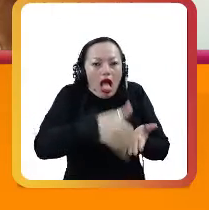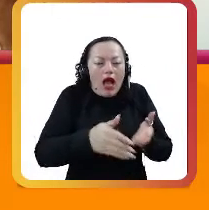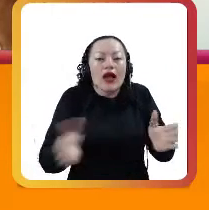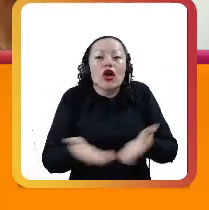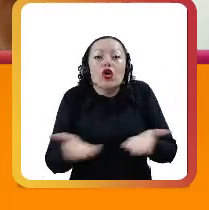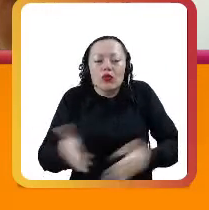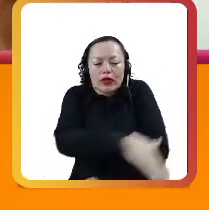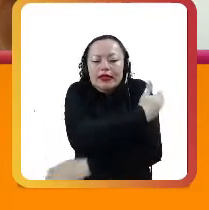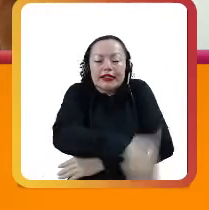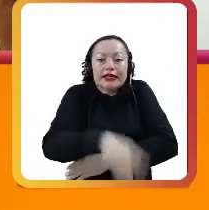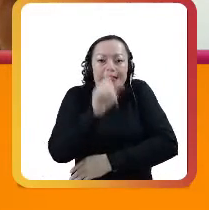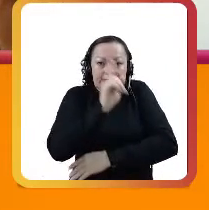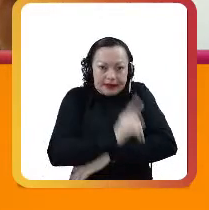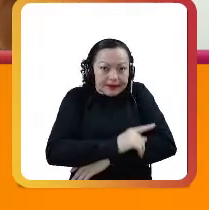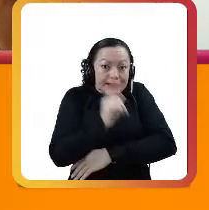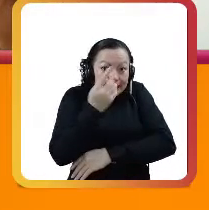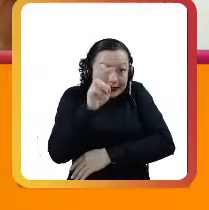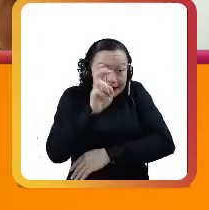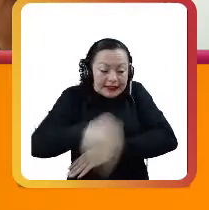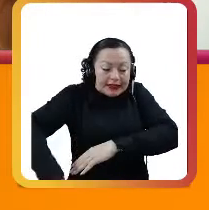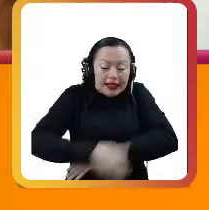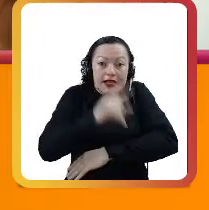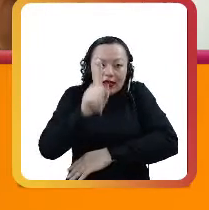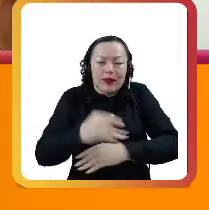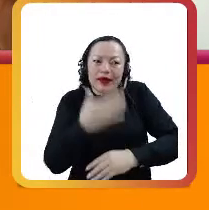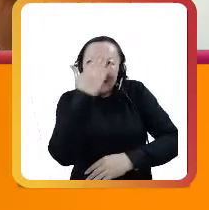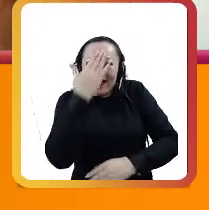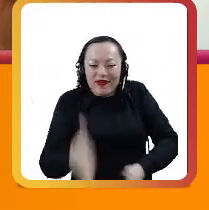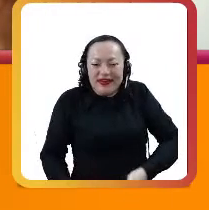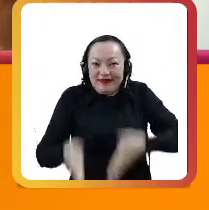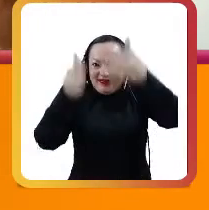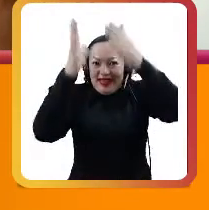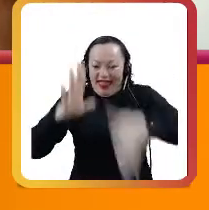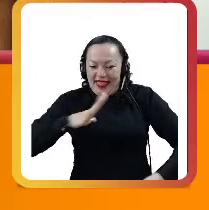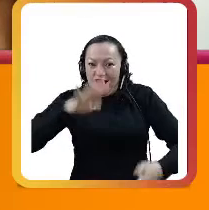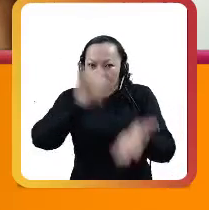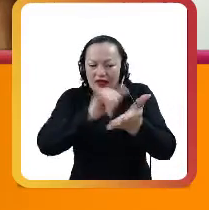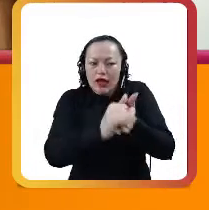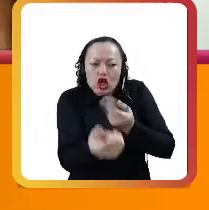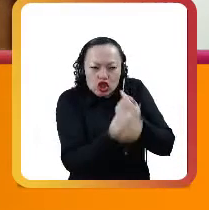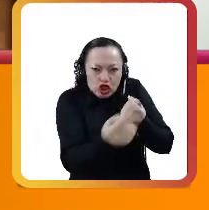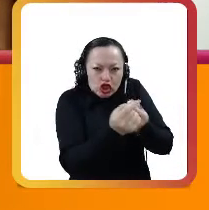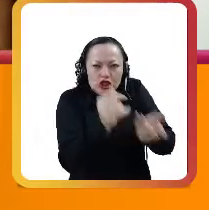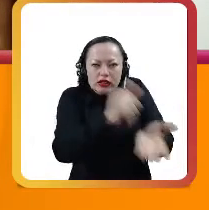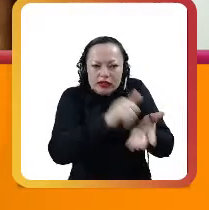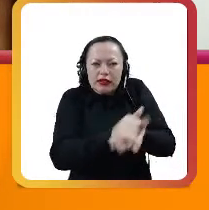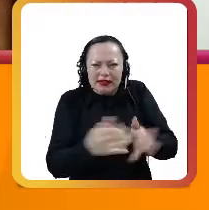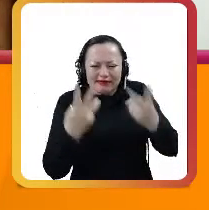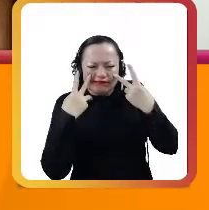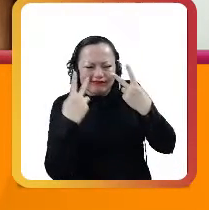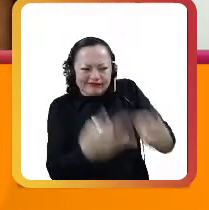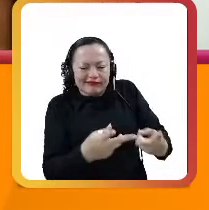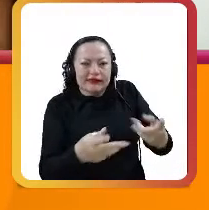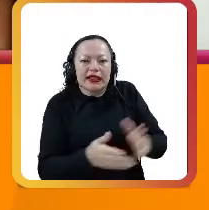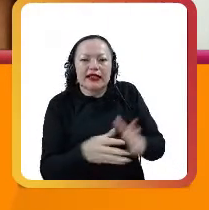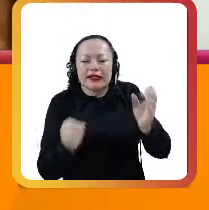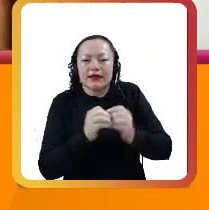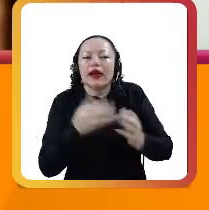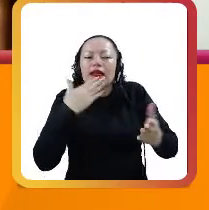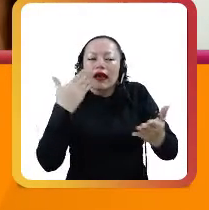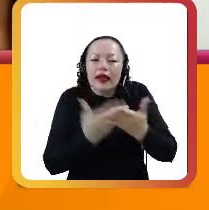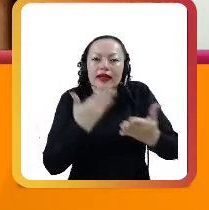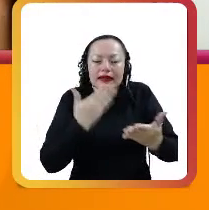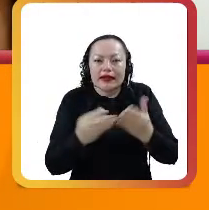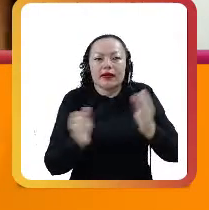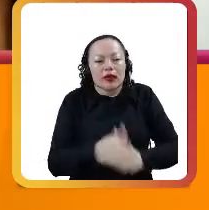17 con primera, ahí detrás del comité de ganaderos, por ahí hay un dañito. Entonces, ir a corregirlo sería